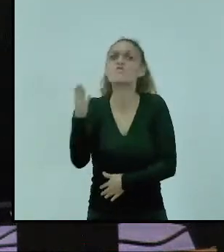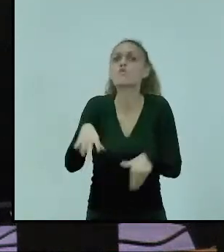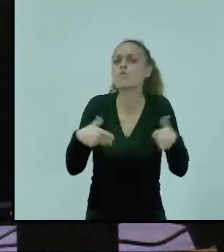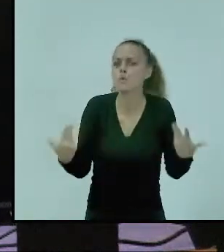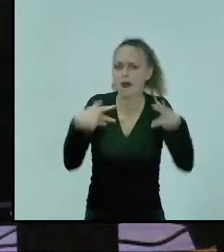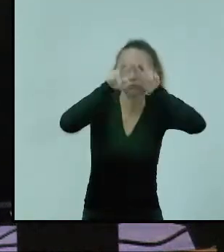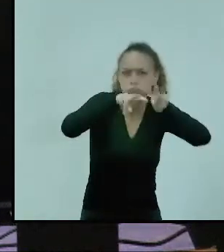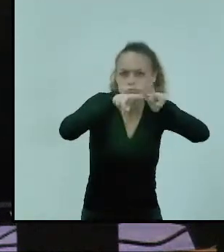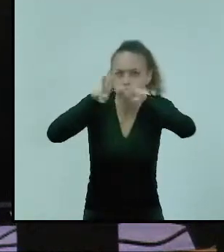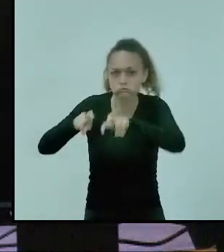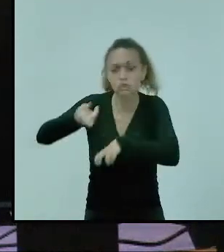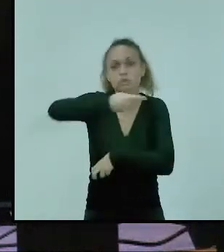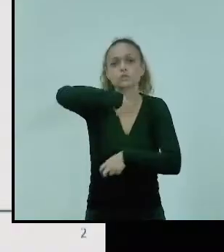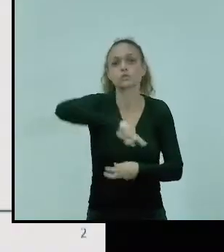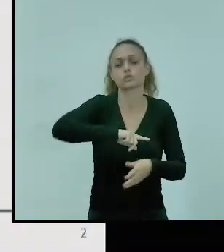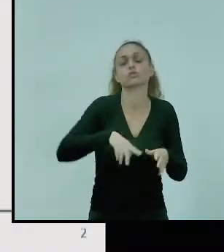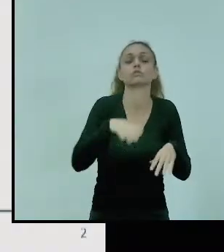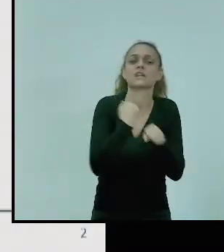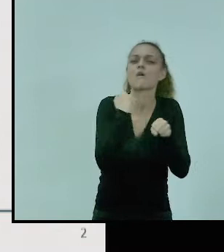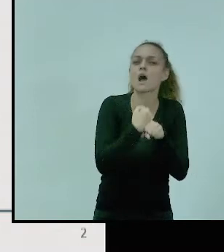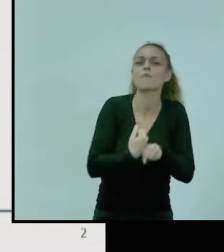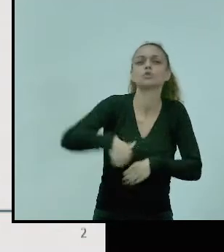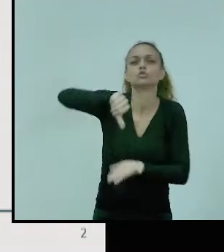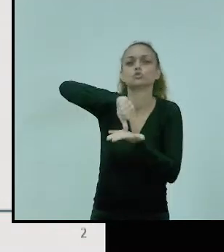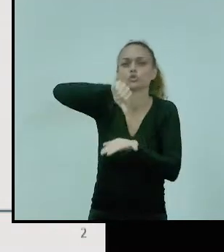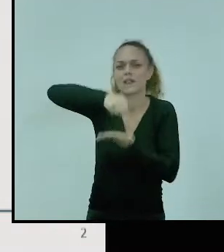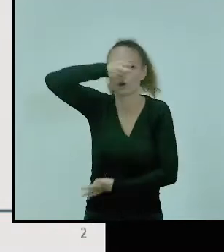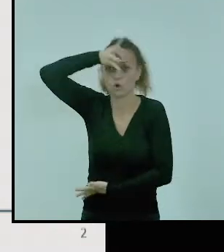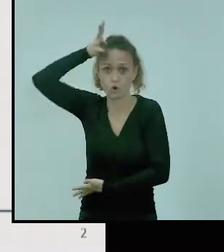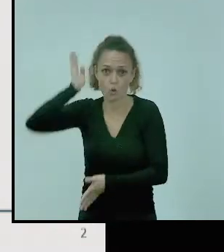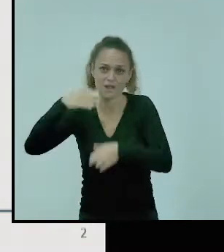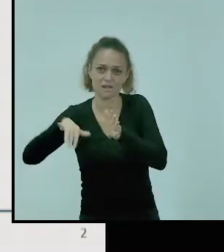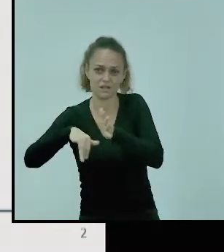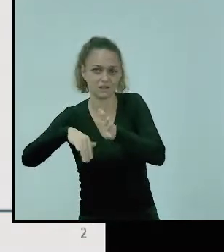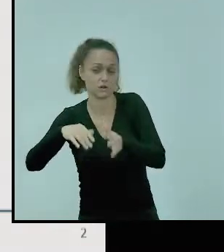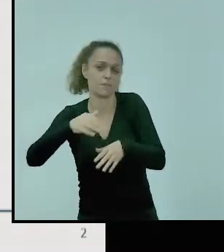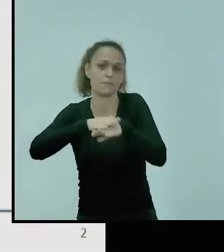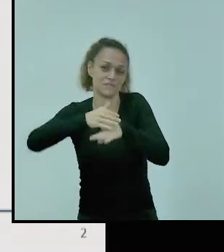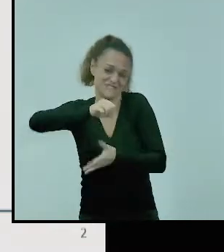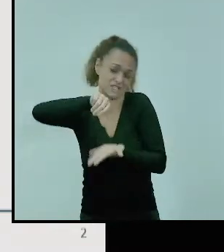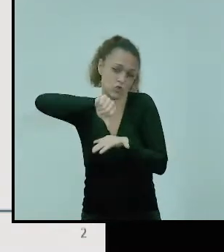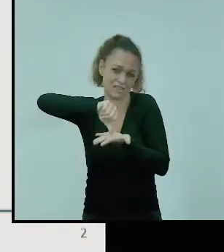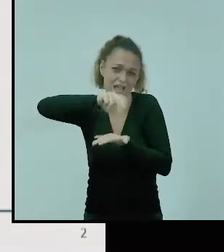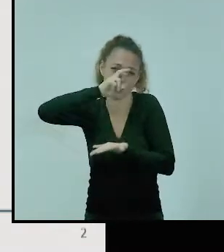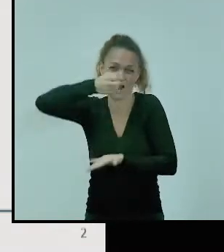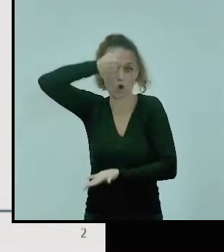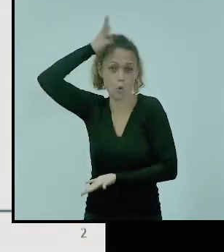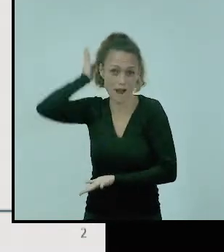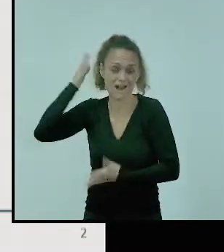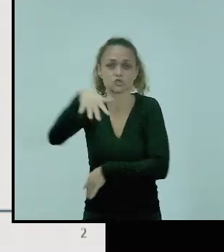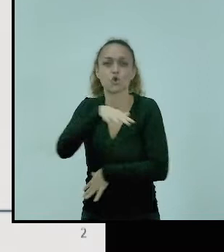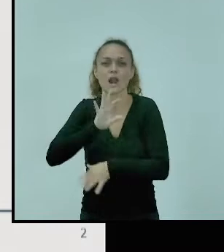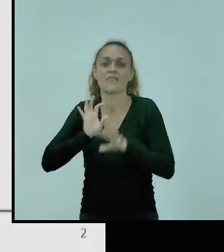trabajamos en el entorno de la ciudad romana de Bailo Claudia, en la playa de Bolonia, en Cádiz, donde encontramos evidencias de al menos